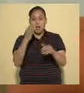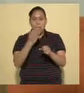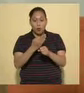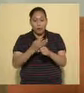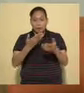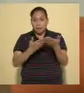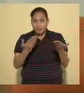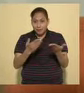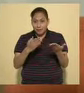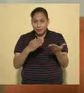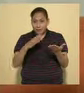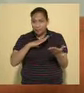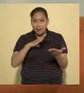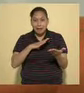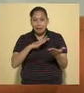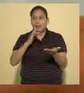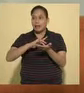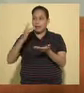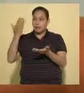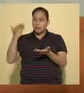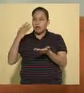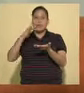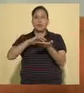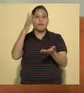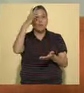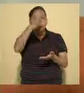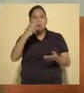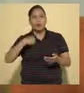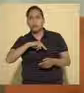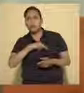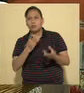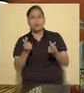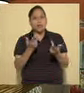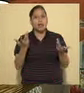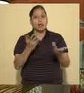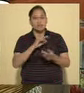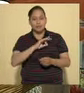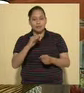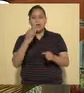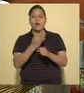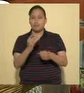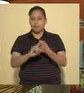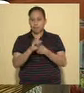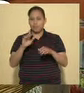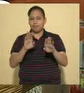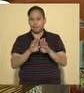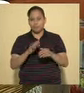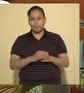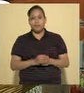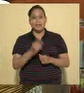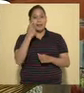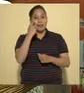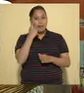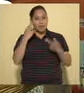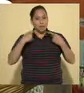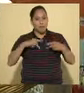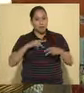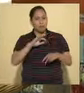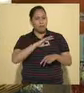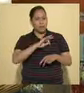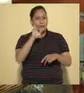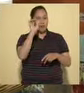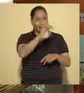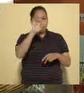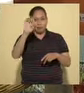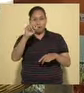que no está. Y gracias al pasado y al futuro pues nos podemos mover. No, claro. Entonces, ¿cómo solucionar esto? Fíjate, toda la gente podrá engañar a quien